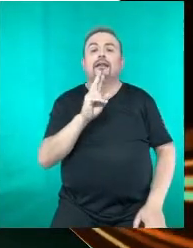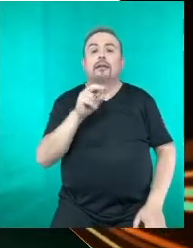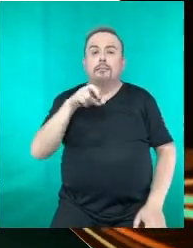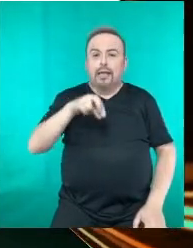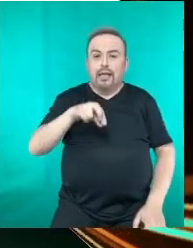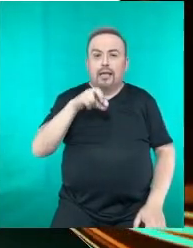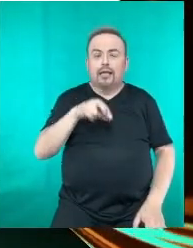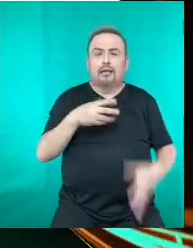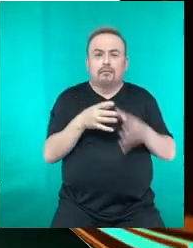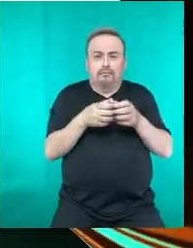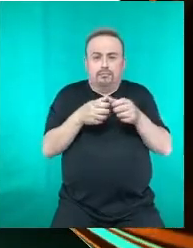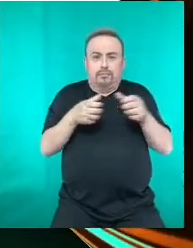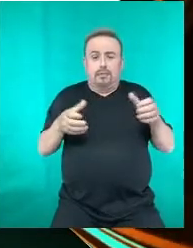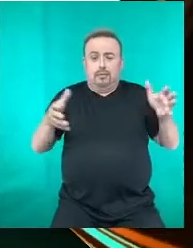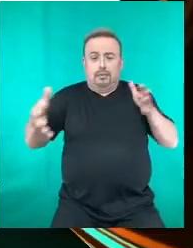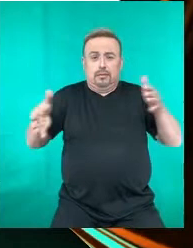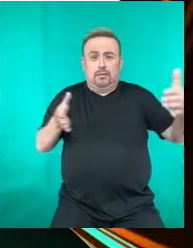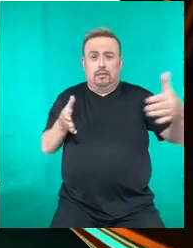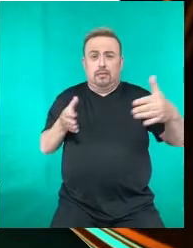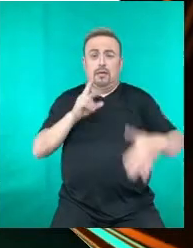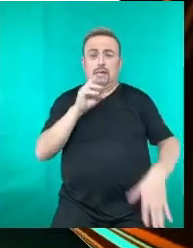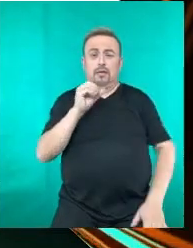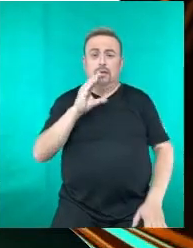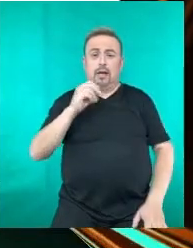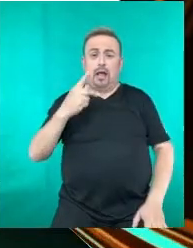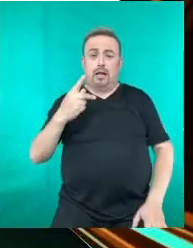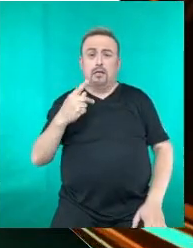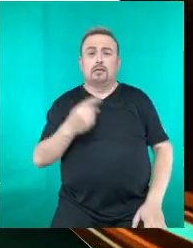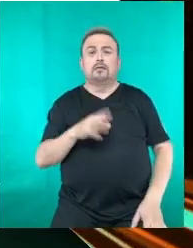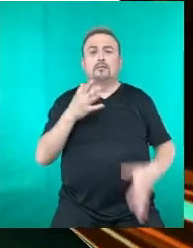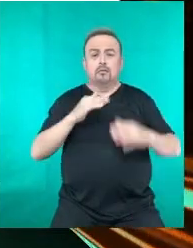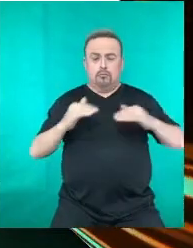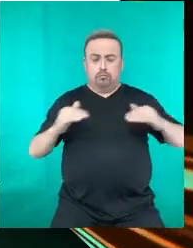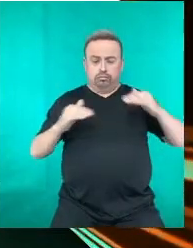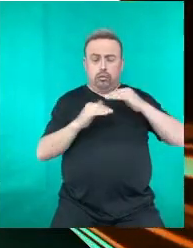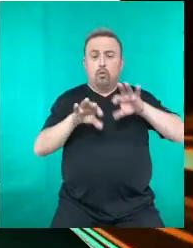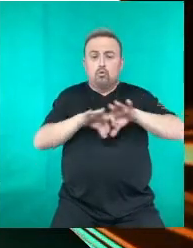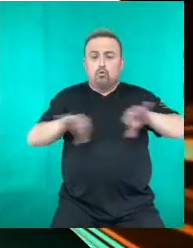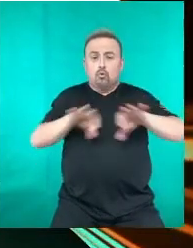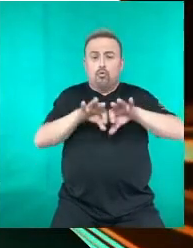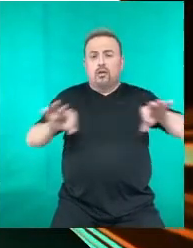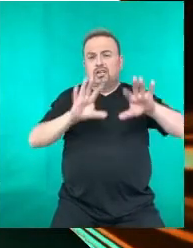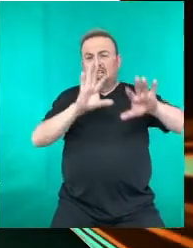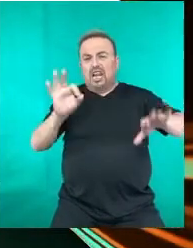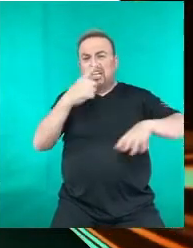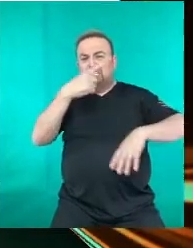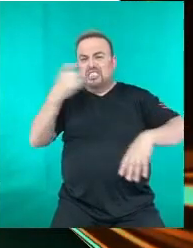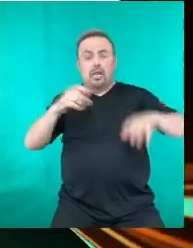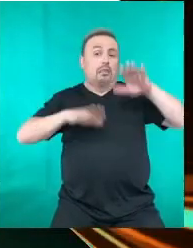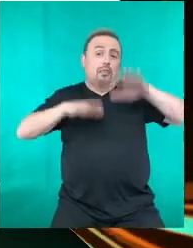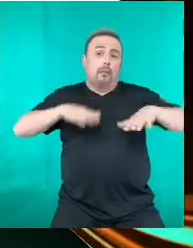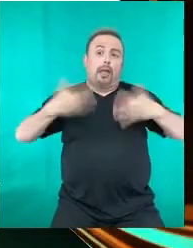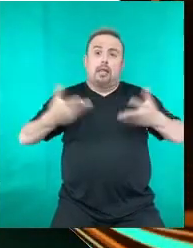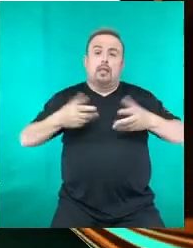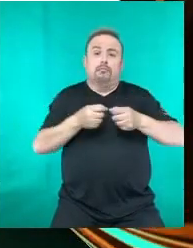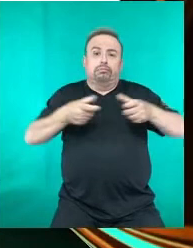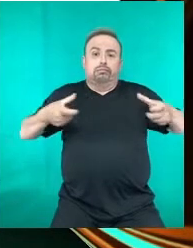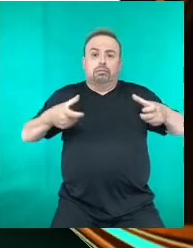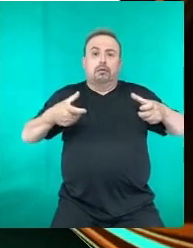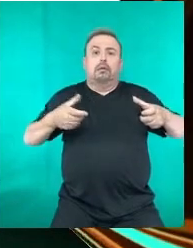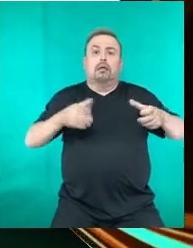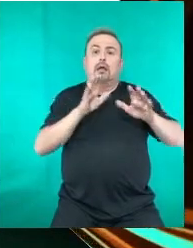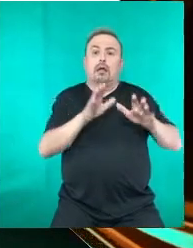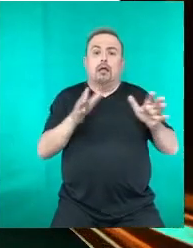hablando pueden haber un rack de 300 tubos como estos, 500 tubos, 100 tubos, va a depender de la modularidad, de